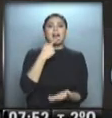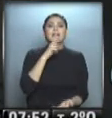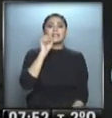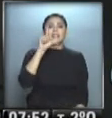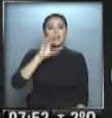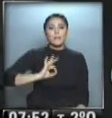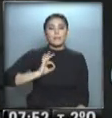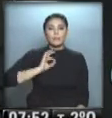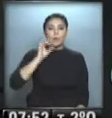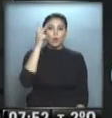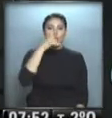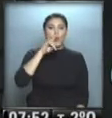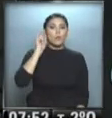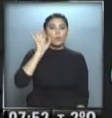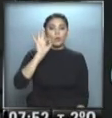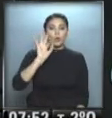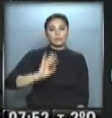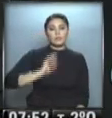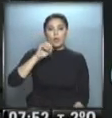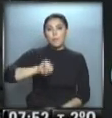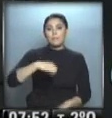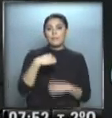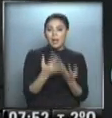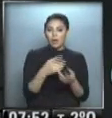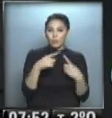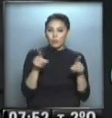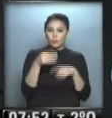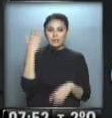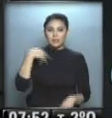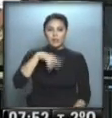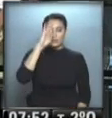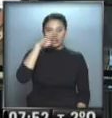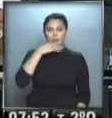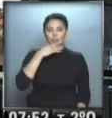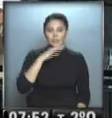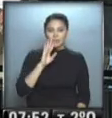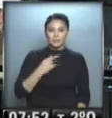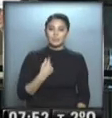Hugo 2013 a lo mejor de nuestros musicales de los últimos 12 meses. Gracias, Alejo.